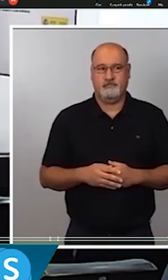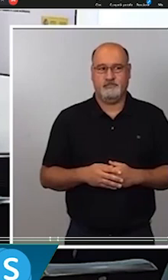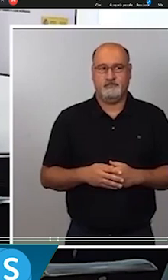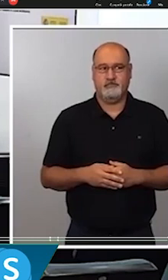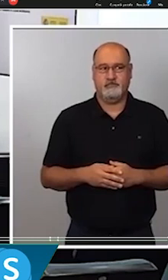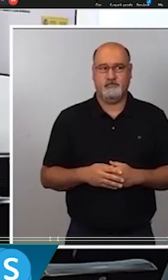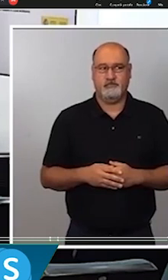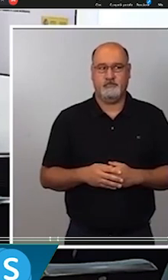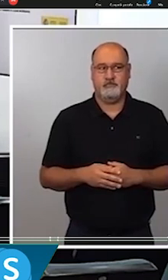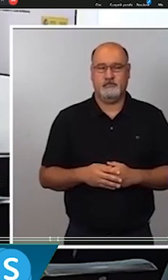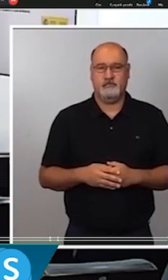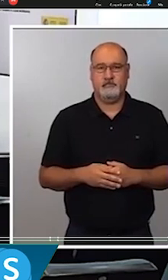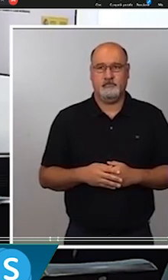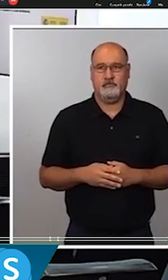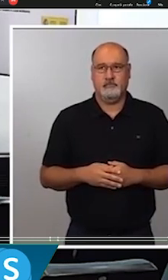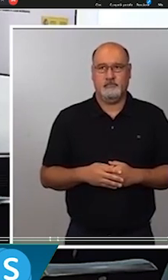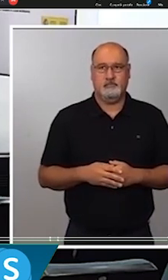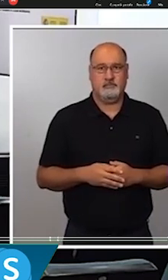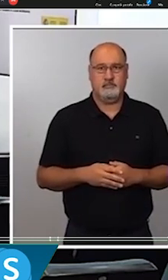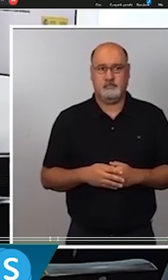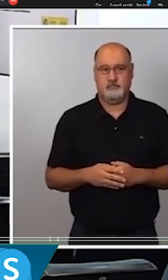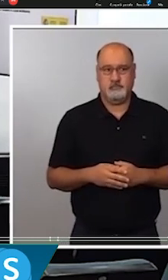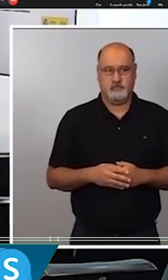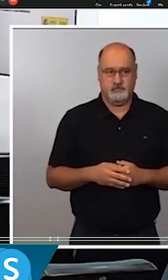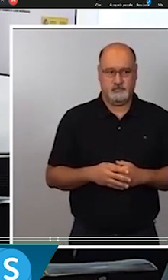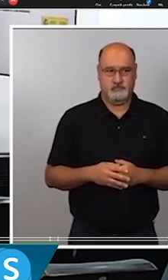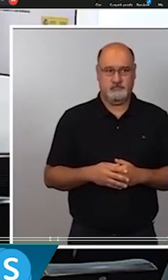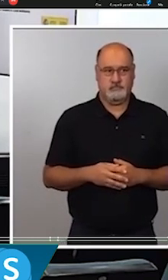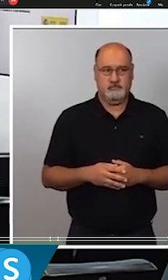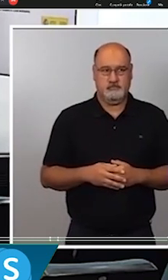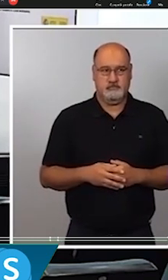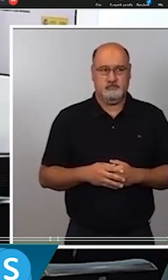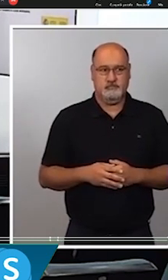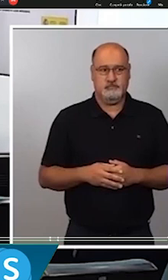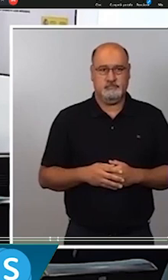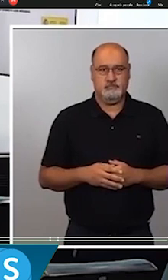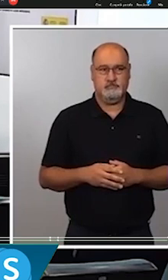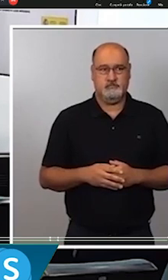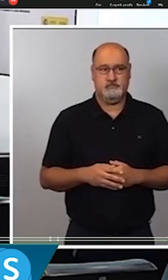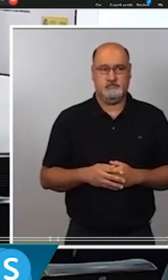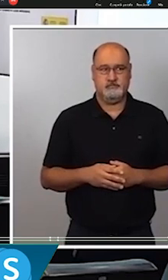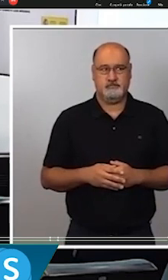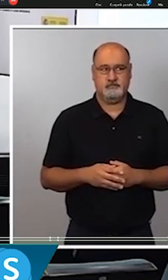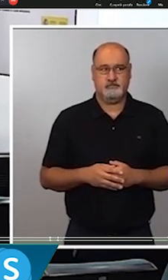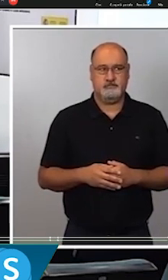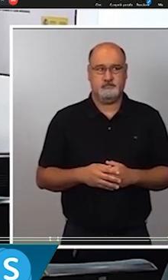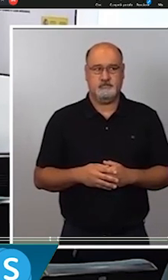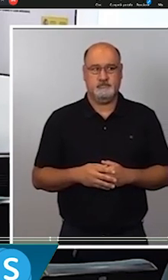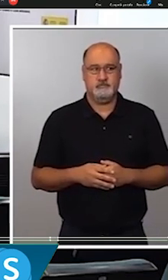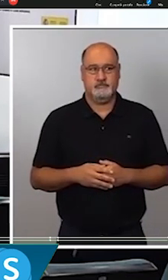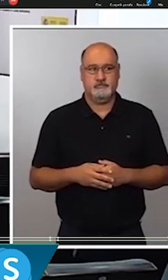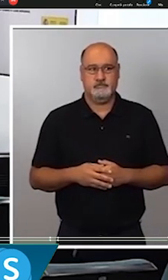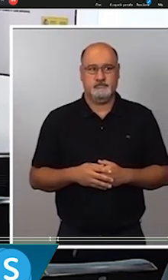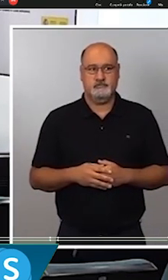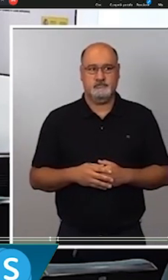además, con el apoyo de la Unión Europea no se favorecen ni siquiera las previsiones tan optimistas